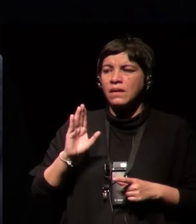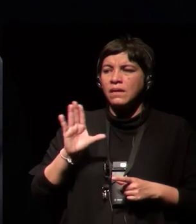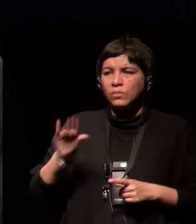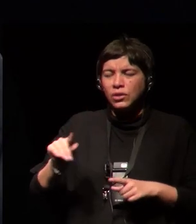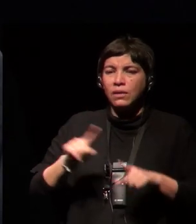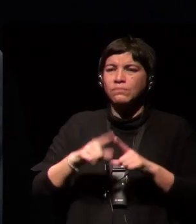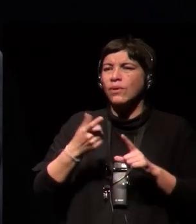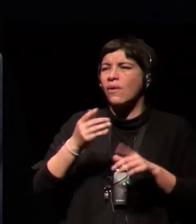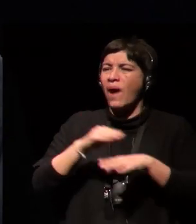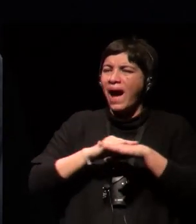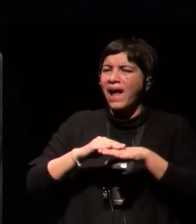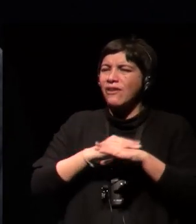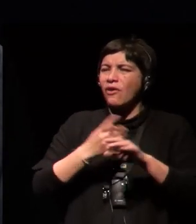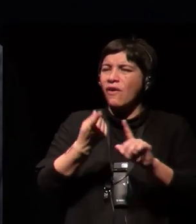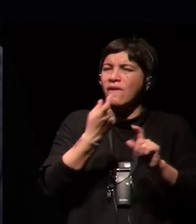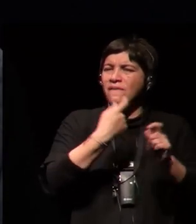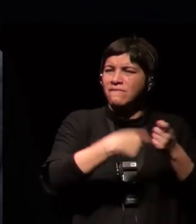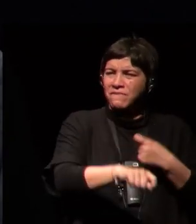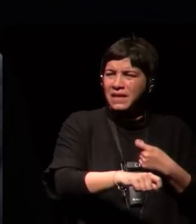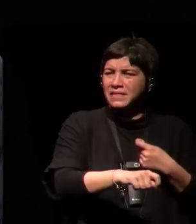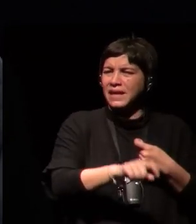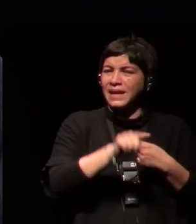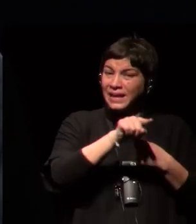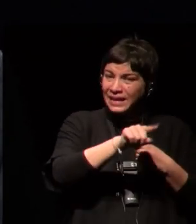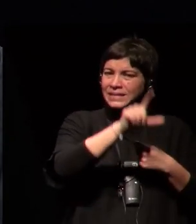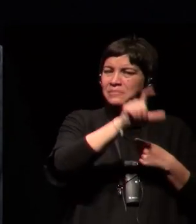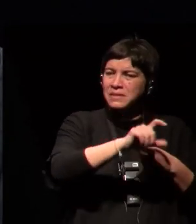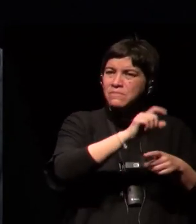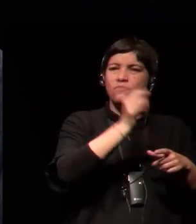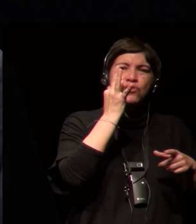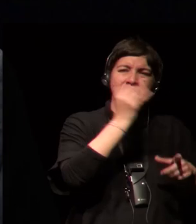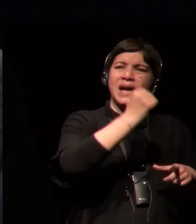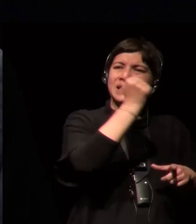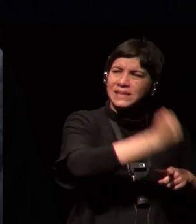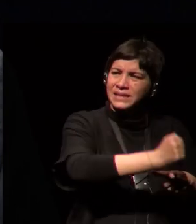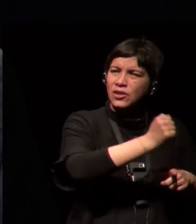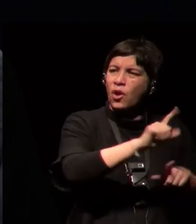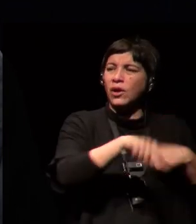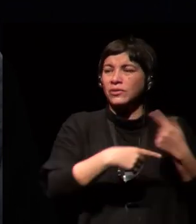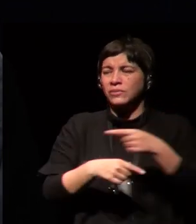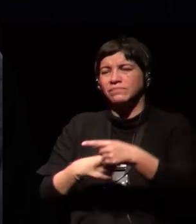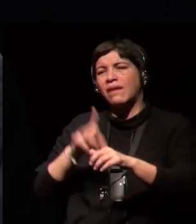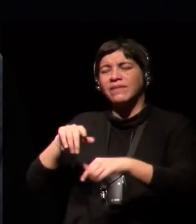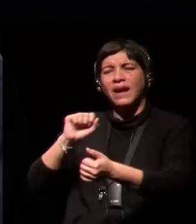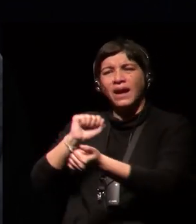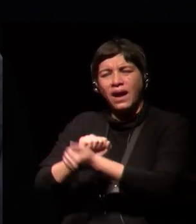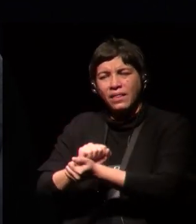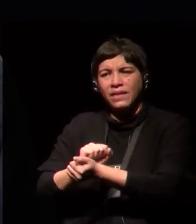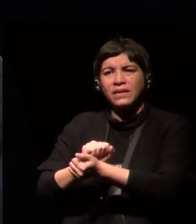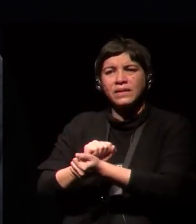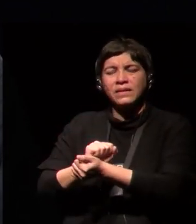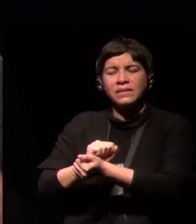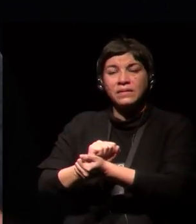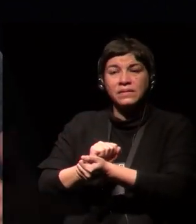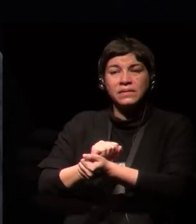que asesinó a una mujer. Ahí entonces se le encarceló, se abusó de él y al